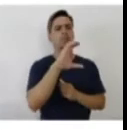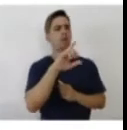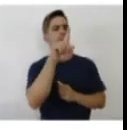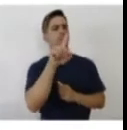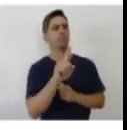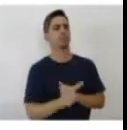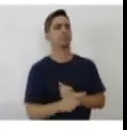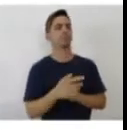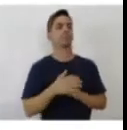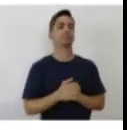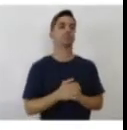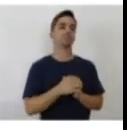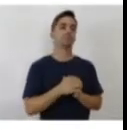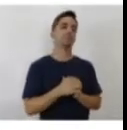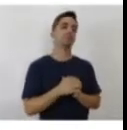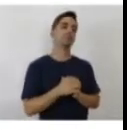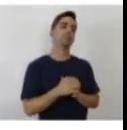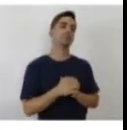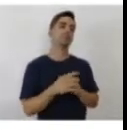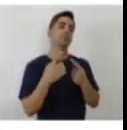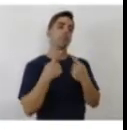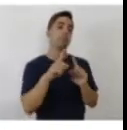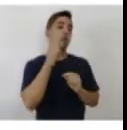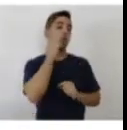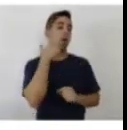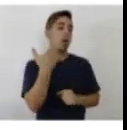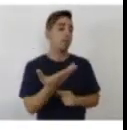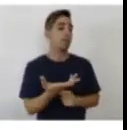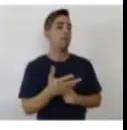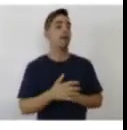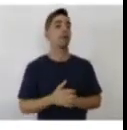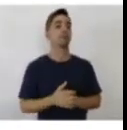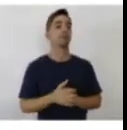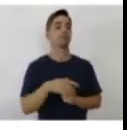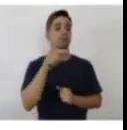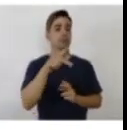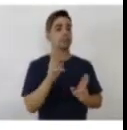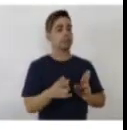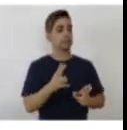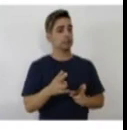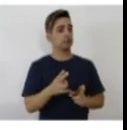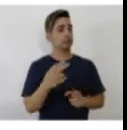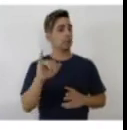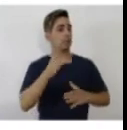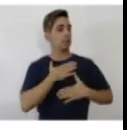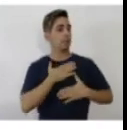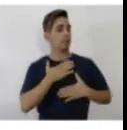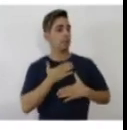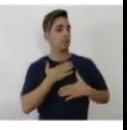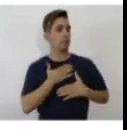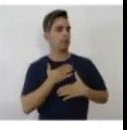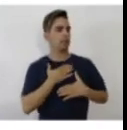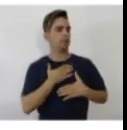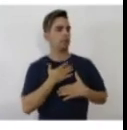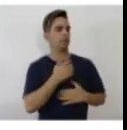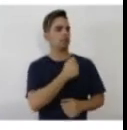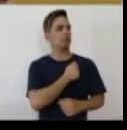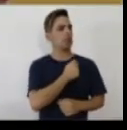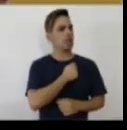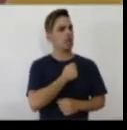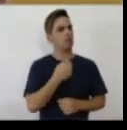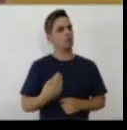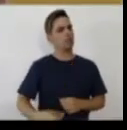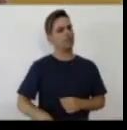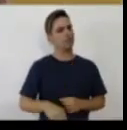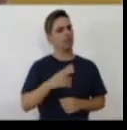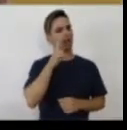del ejercicio 2 que tienen ahí. No obstante, además de esta actividad de estudio independiente,